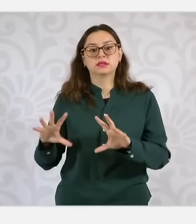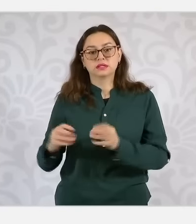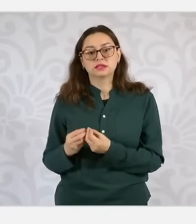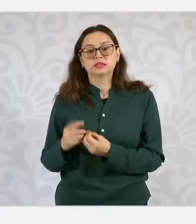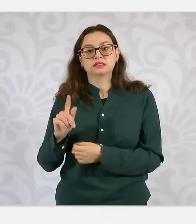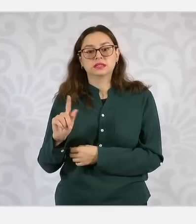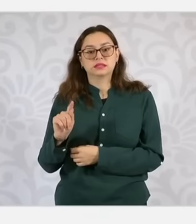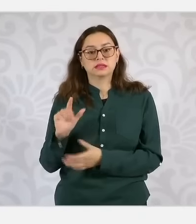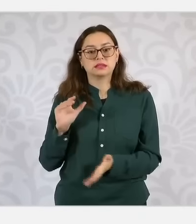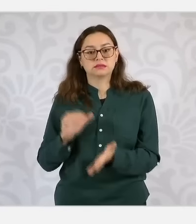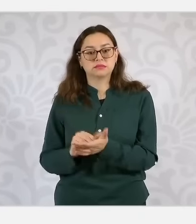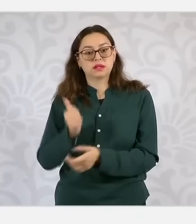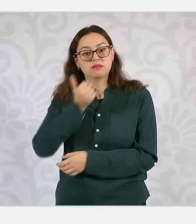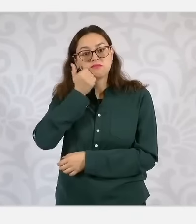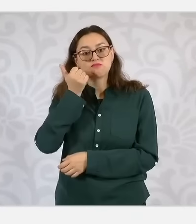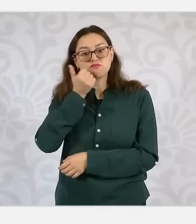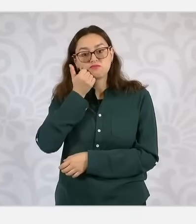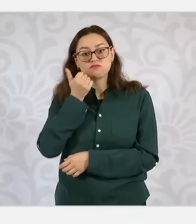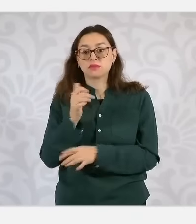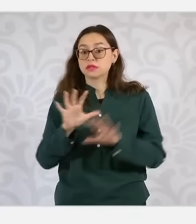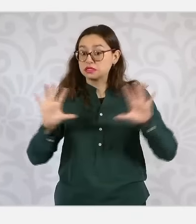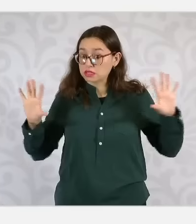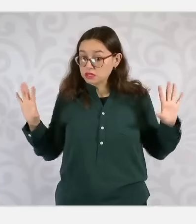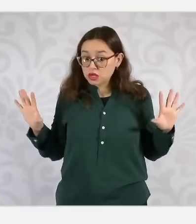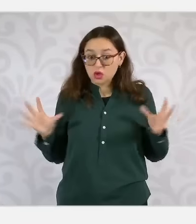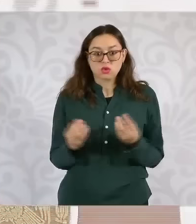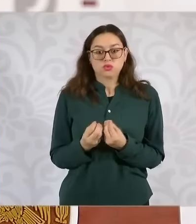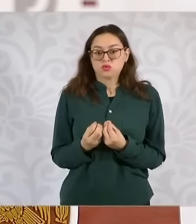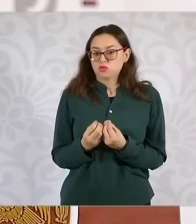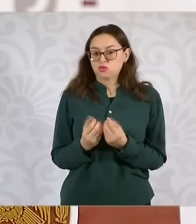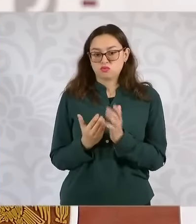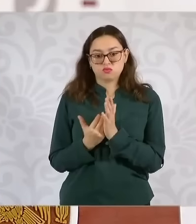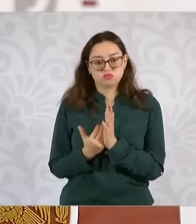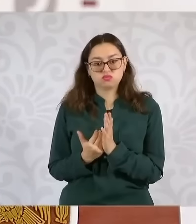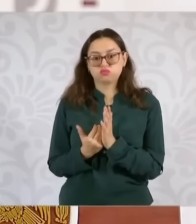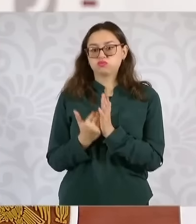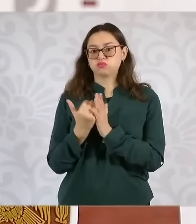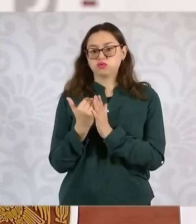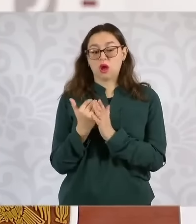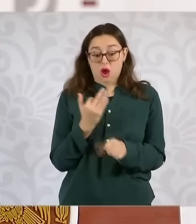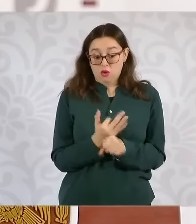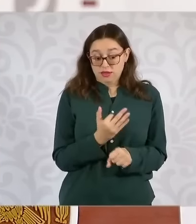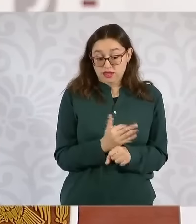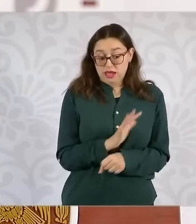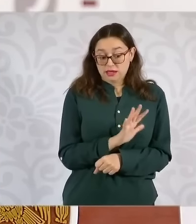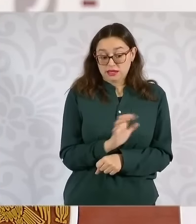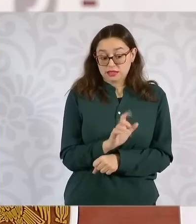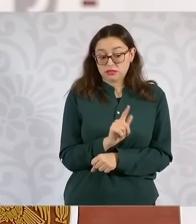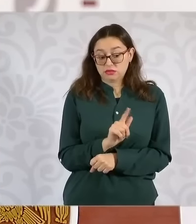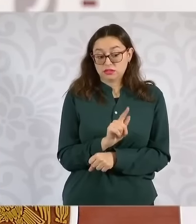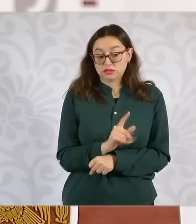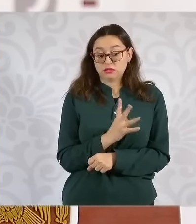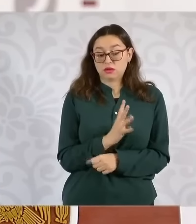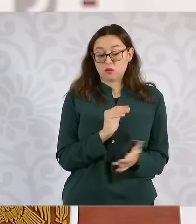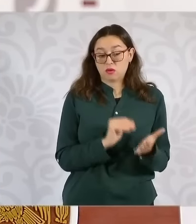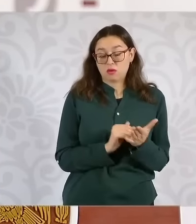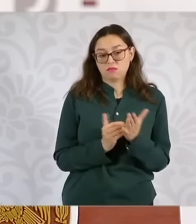el gran total tenemos proyectado el crecimiento de la matrícula, que actualmente es de 574,000.